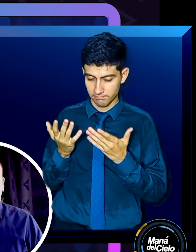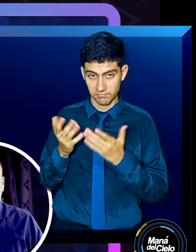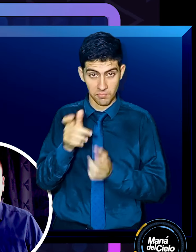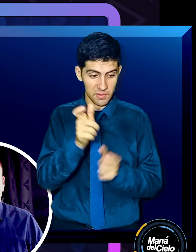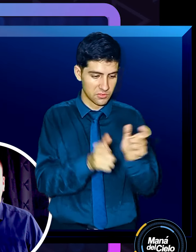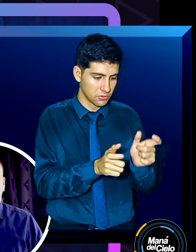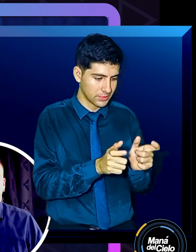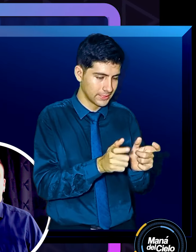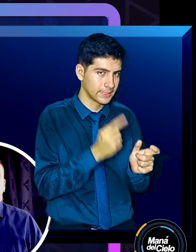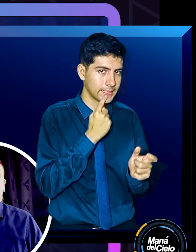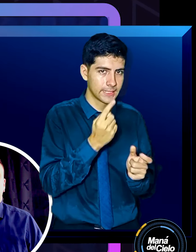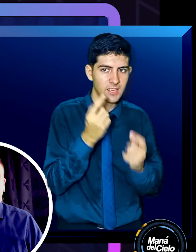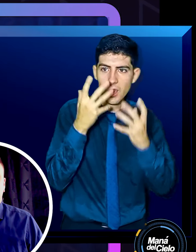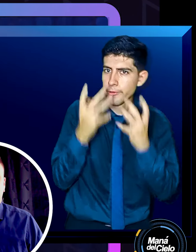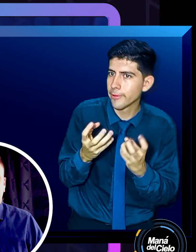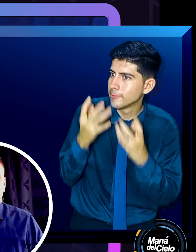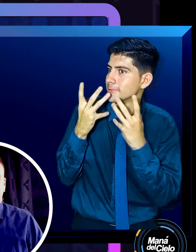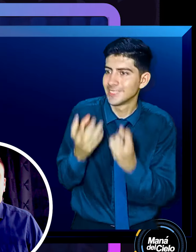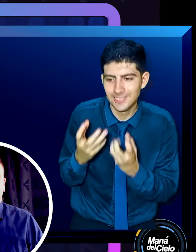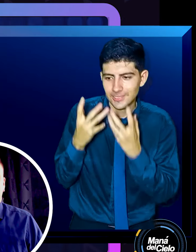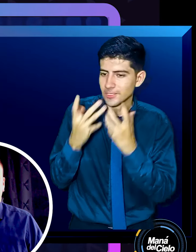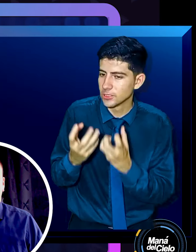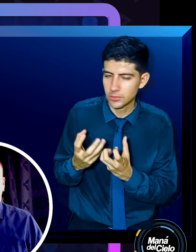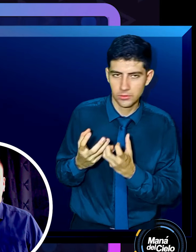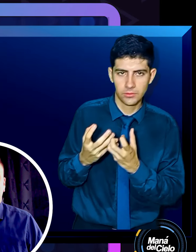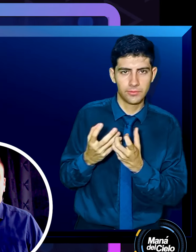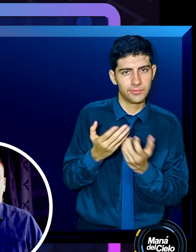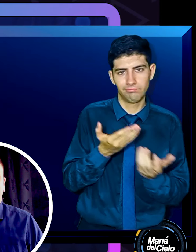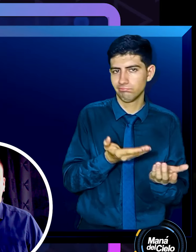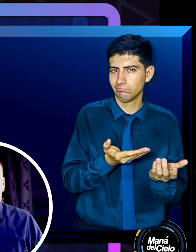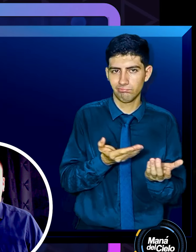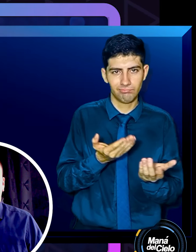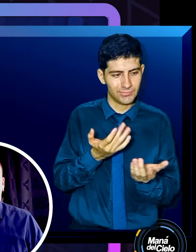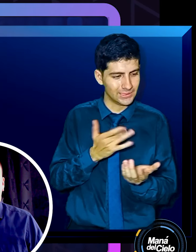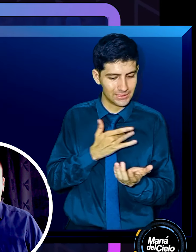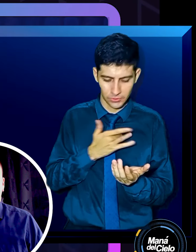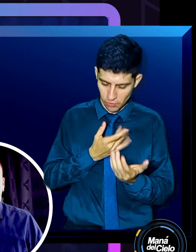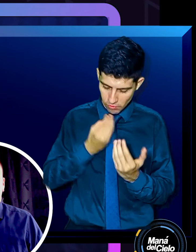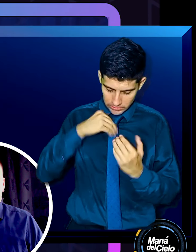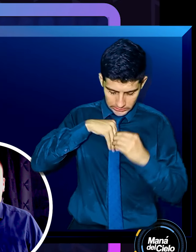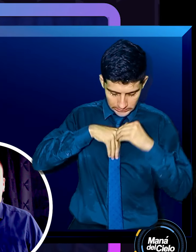está satisfecha. Tiene por dentro un dolor que no sabe ni qué es.